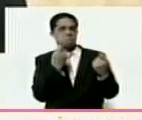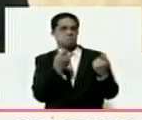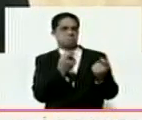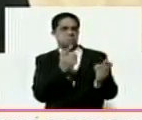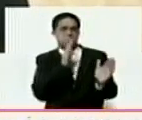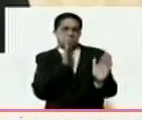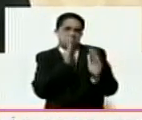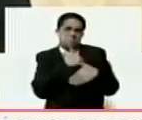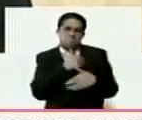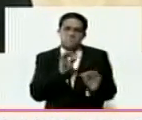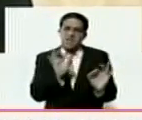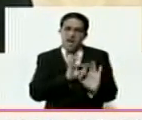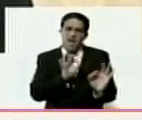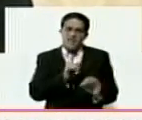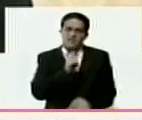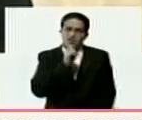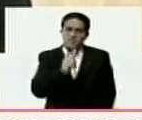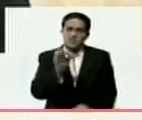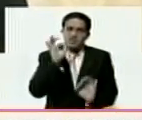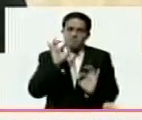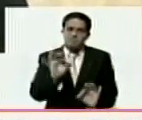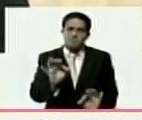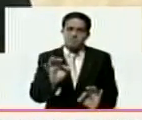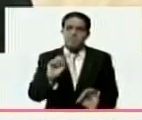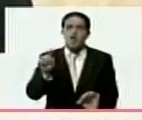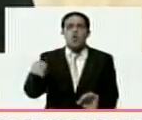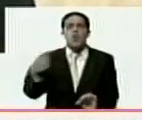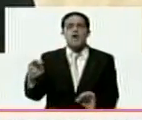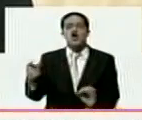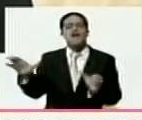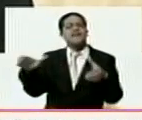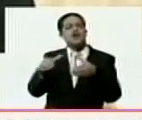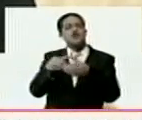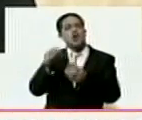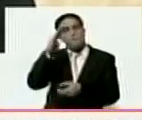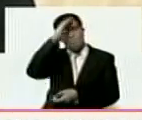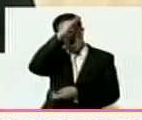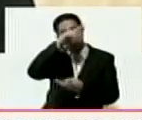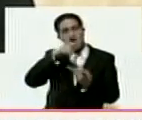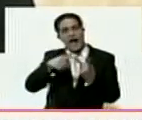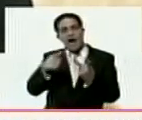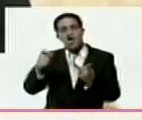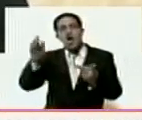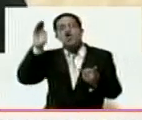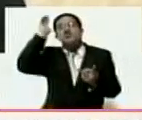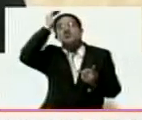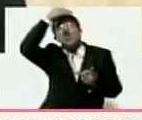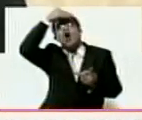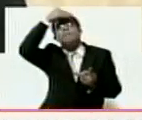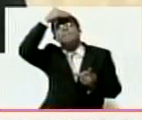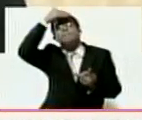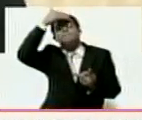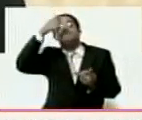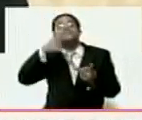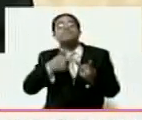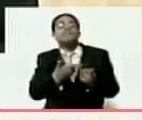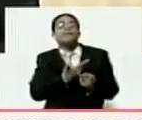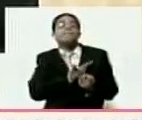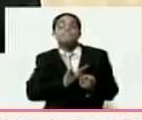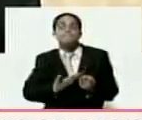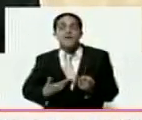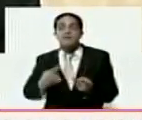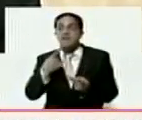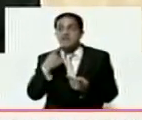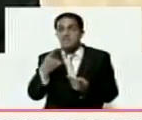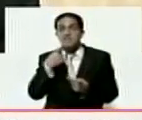luego de la reunión entre Trump y Bolsonaro, pero la prensa deja entrever claramente que hablan ya